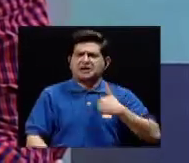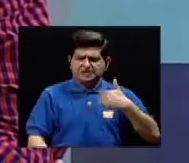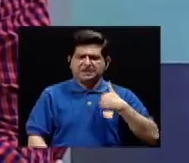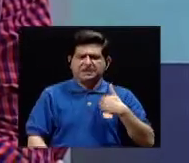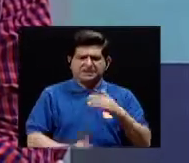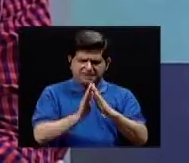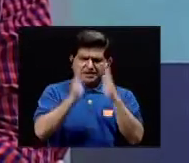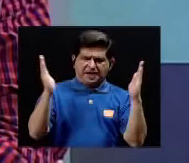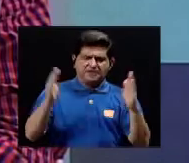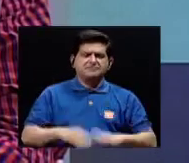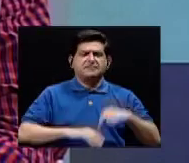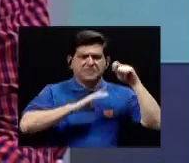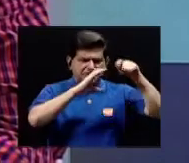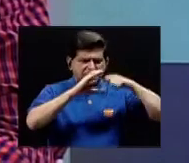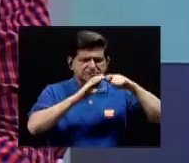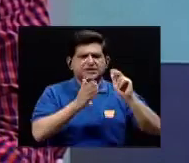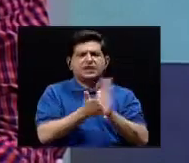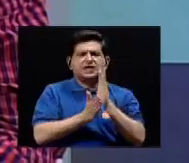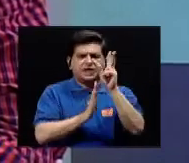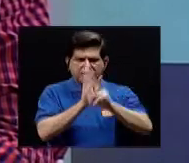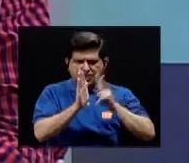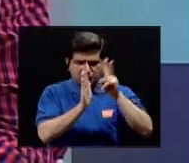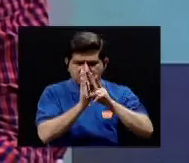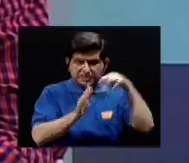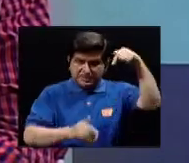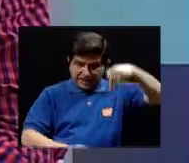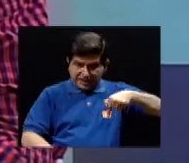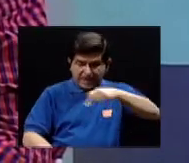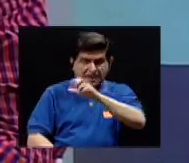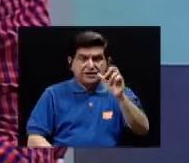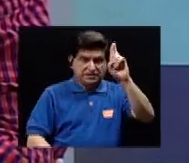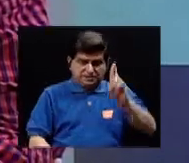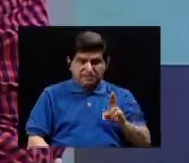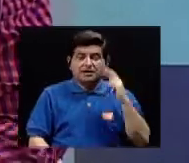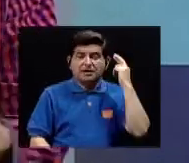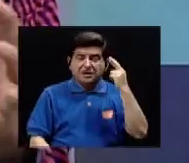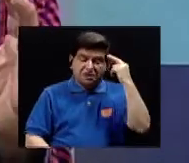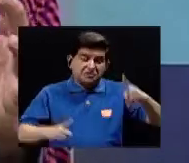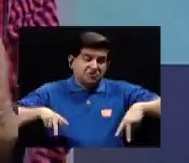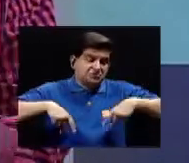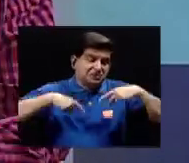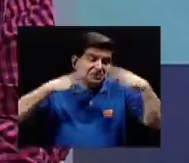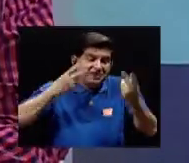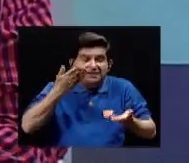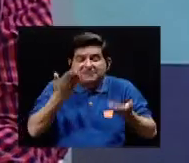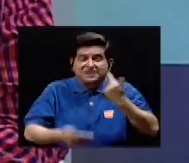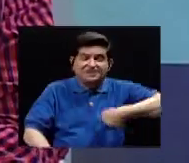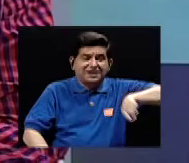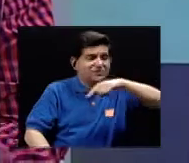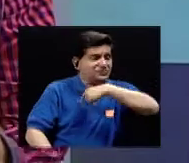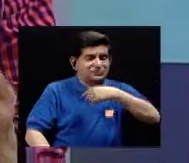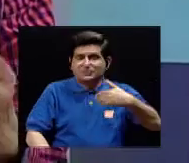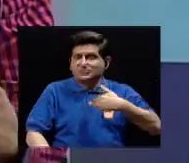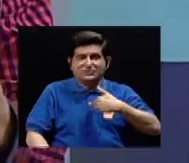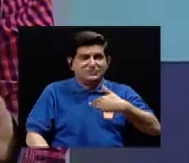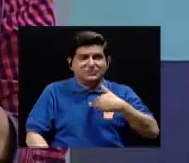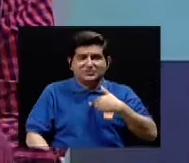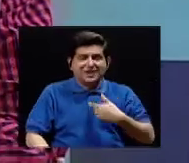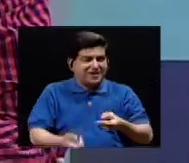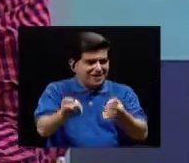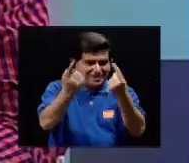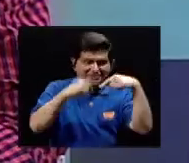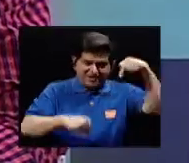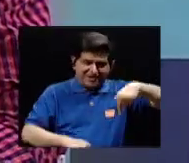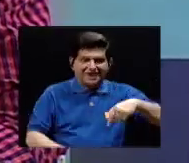trayectoria en el cine, en el documental, en Costa Rica y que por esas cosas de la vida no habíamos tenido